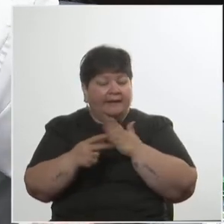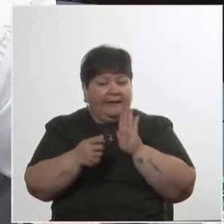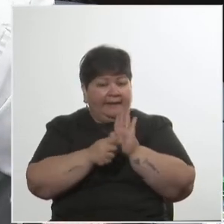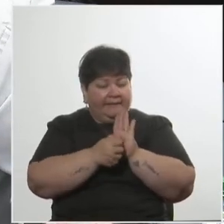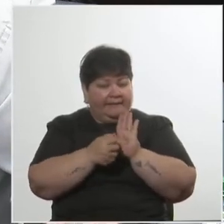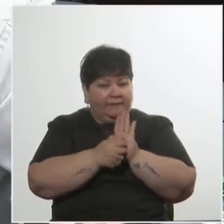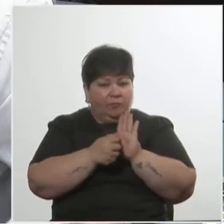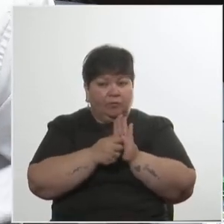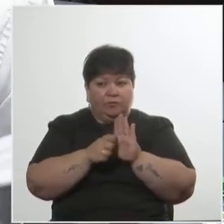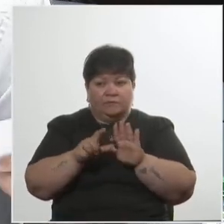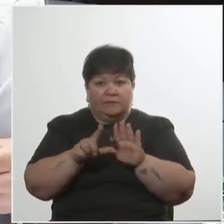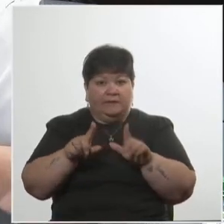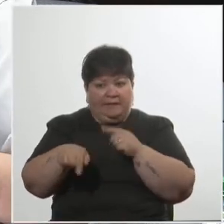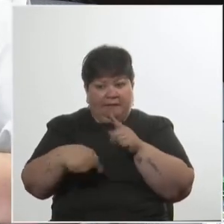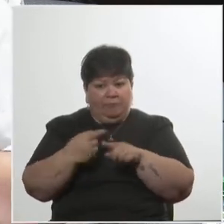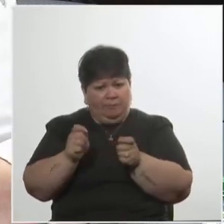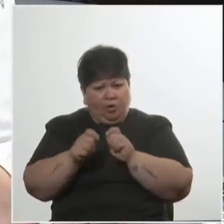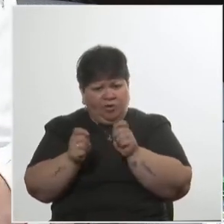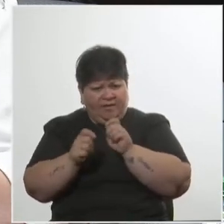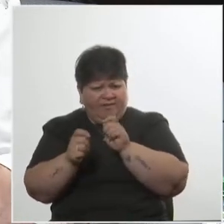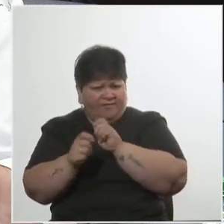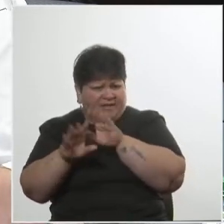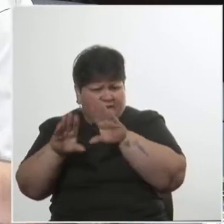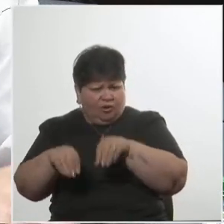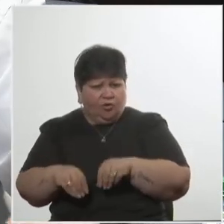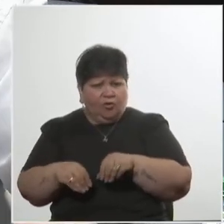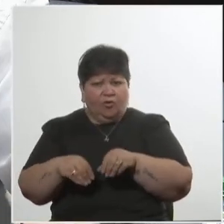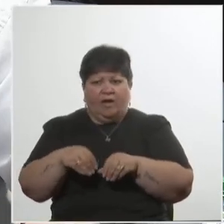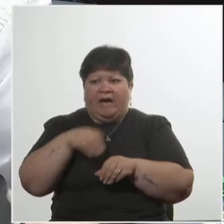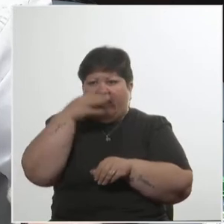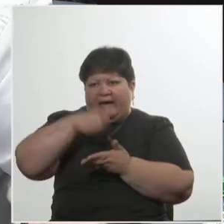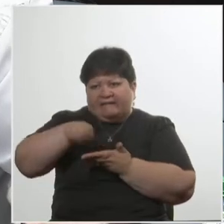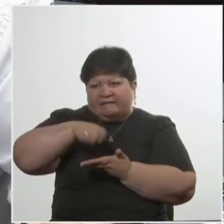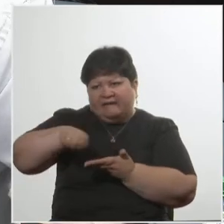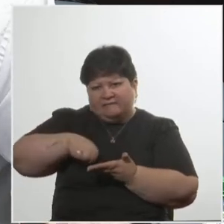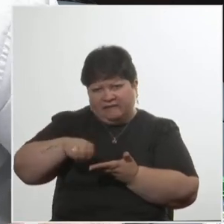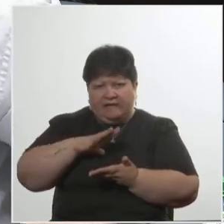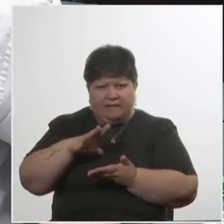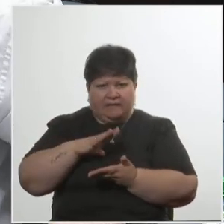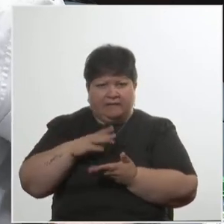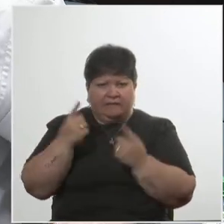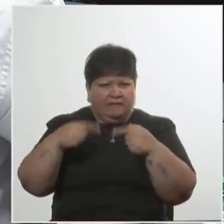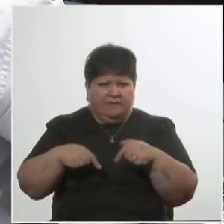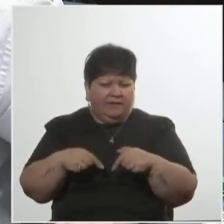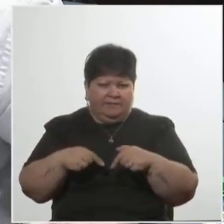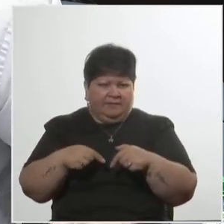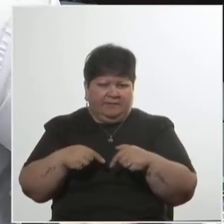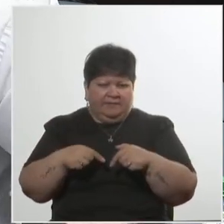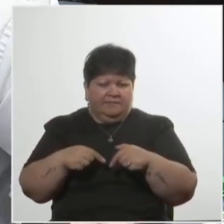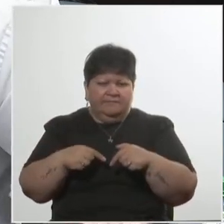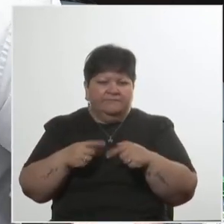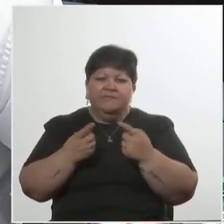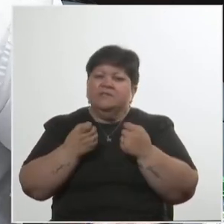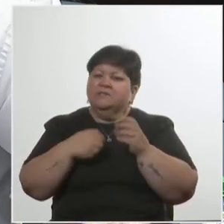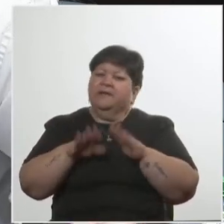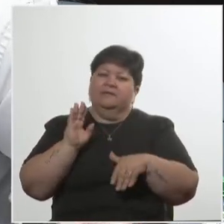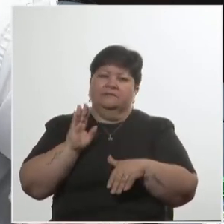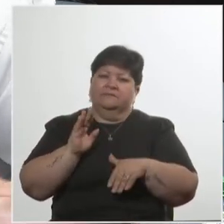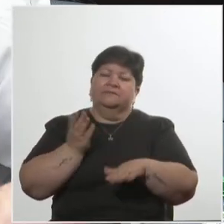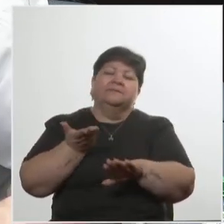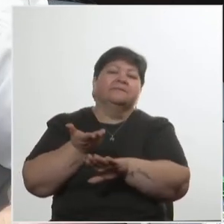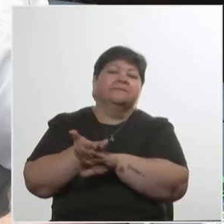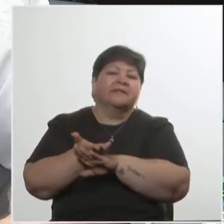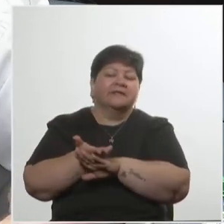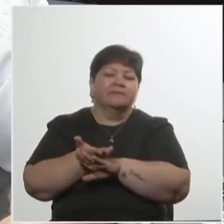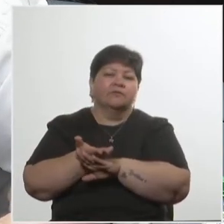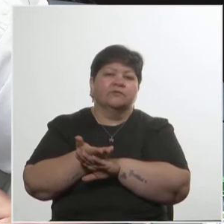todo fue modificado las actas están yo creo que no fue el mejor debate Porque solicitamos por